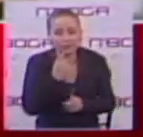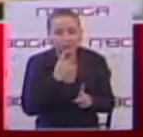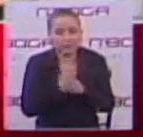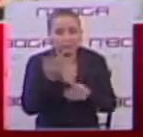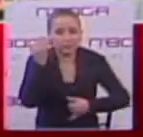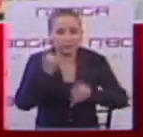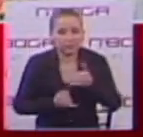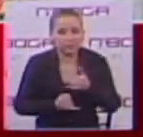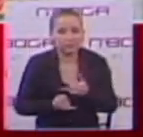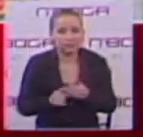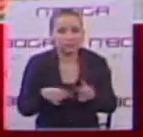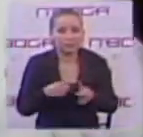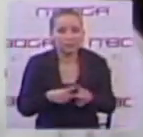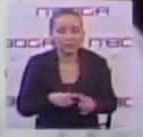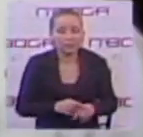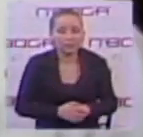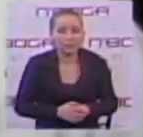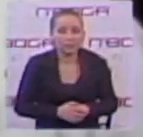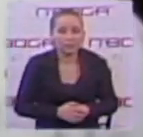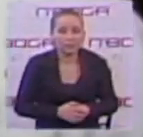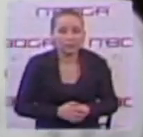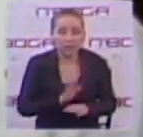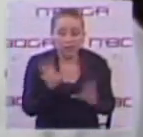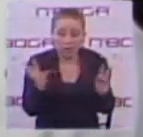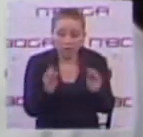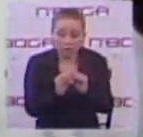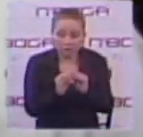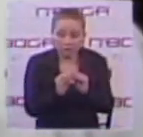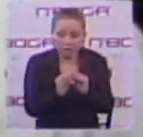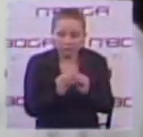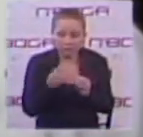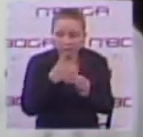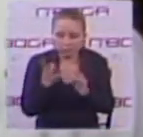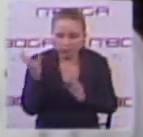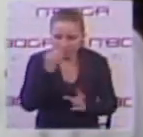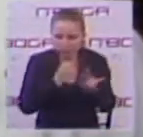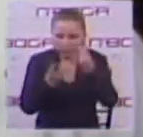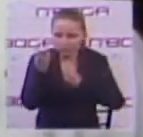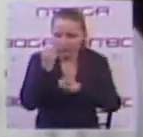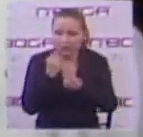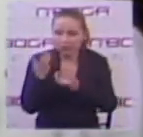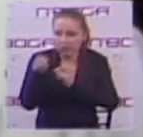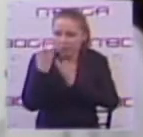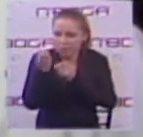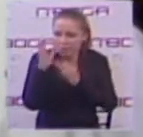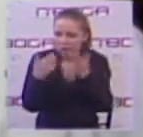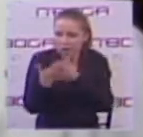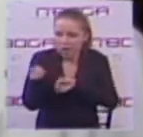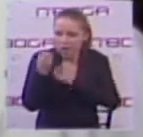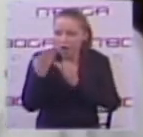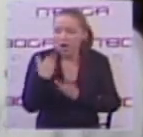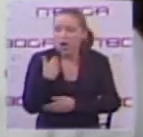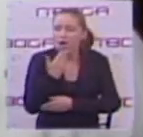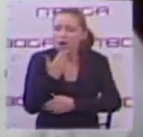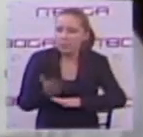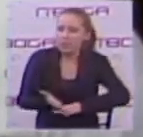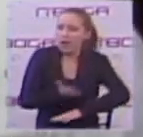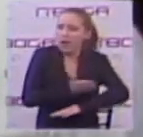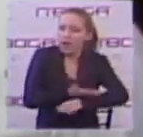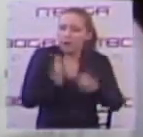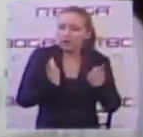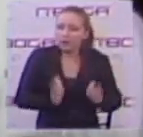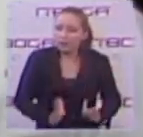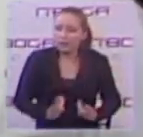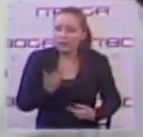finalmente, en base a toda esta bagaje de información que tenemos con respecto a cómo vestía nuestra gente,